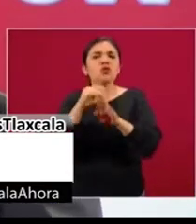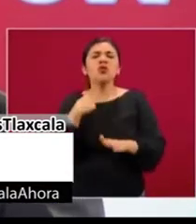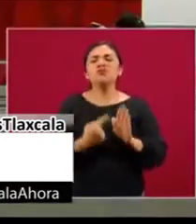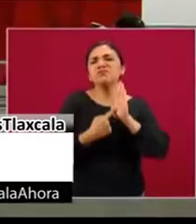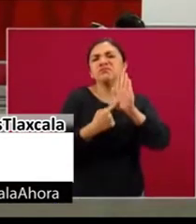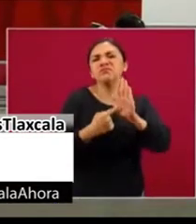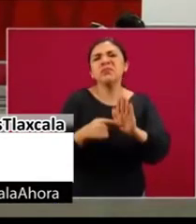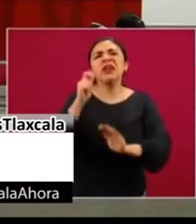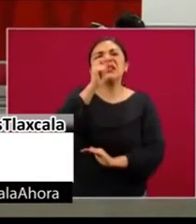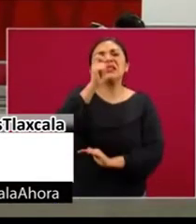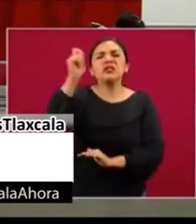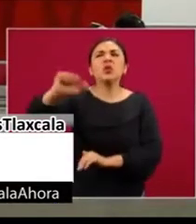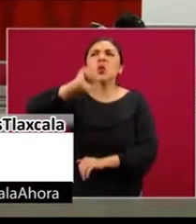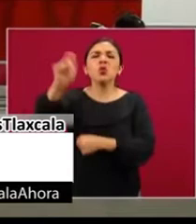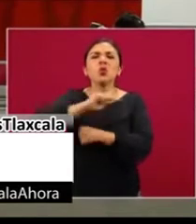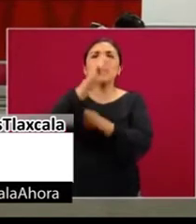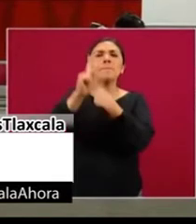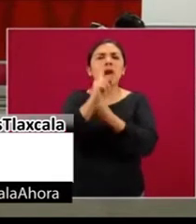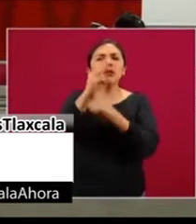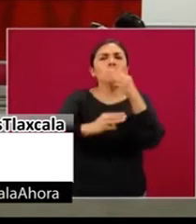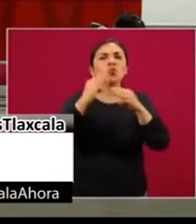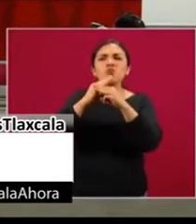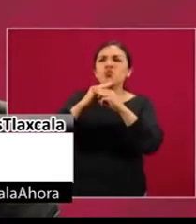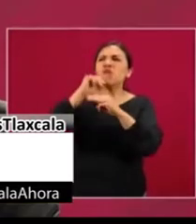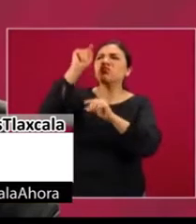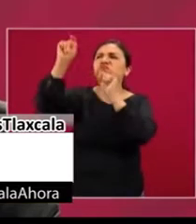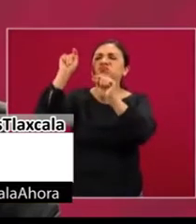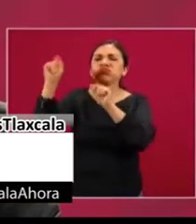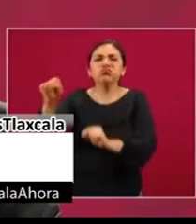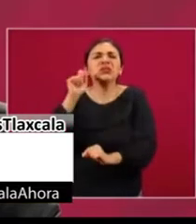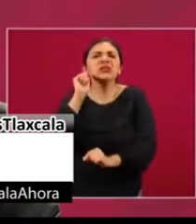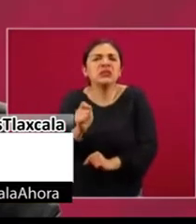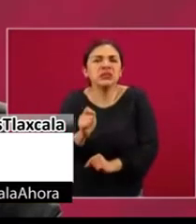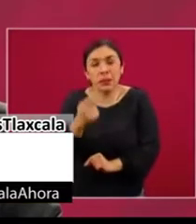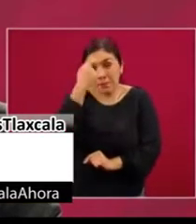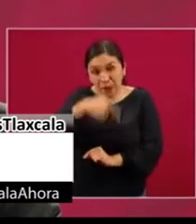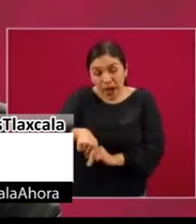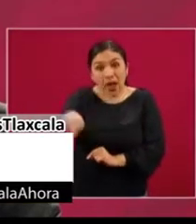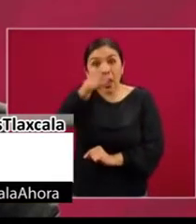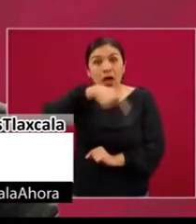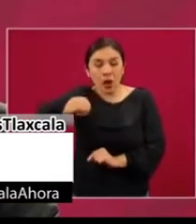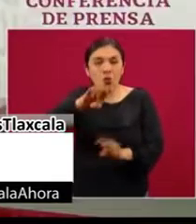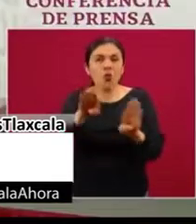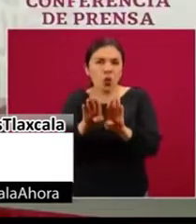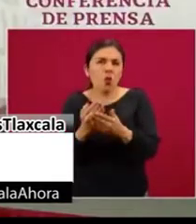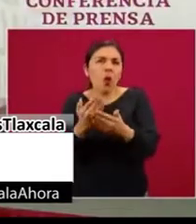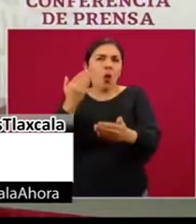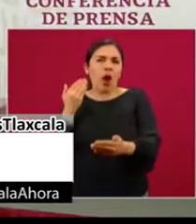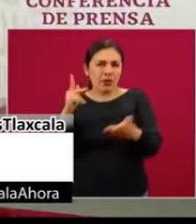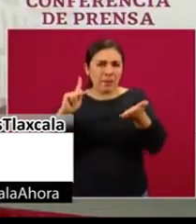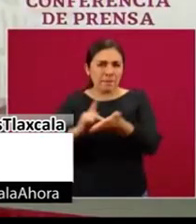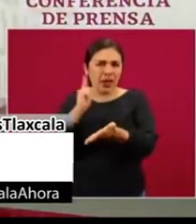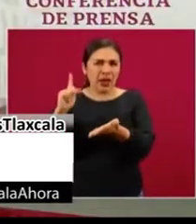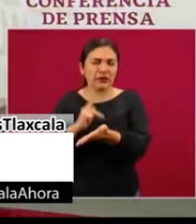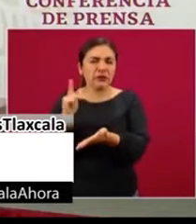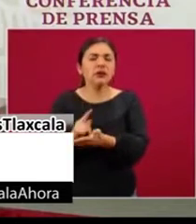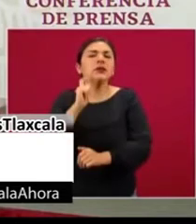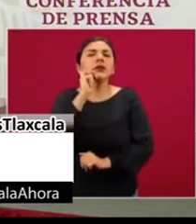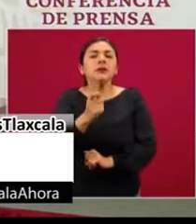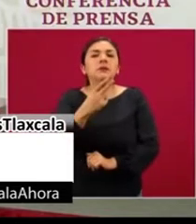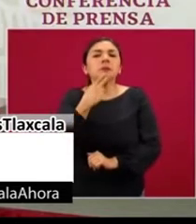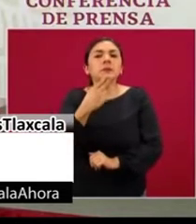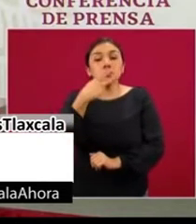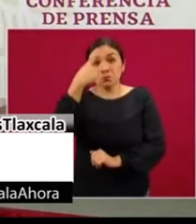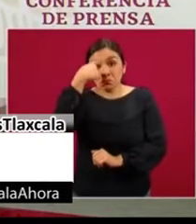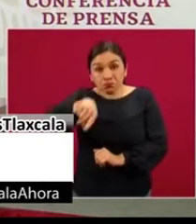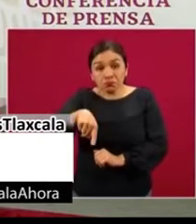los estados, adelantó el subsecretario Hugo López-Gatell. Añadió que la posibilidad del rebrote durante la temporada de otoño-invierno se ha estado manejando